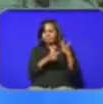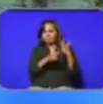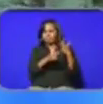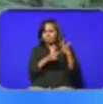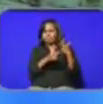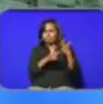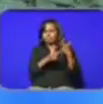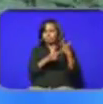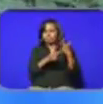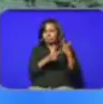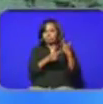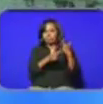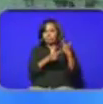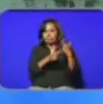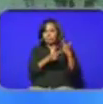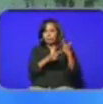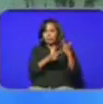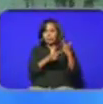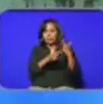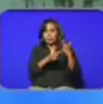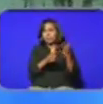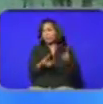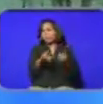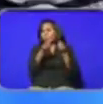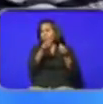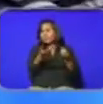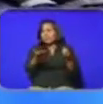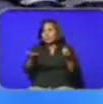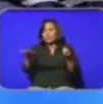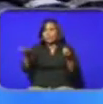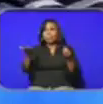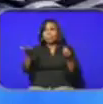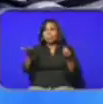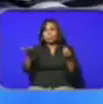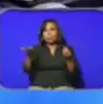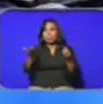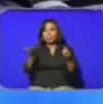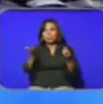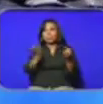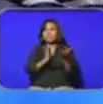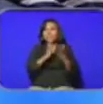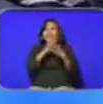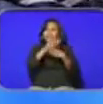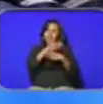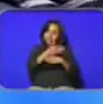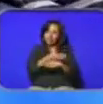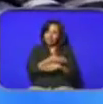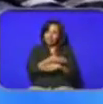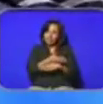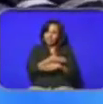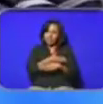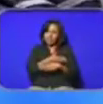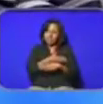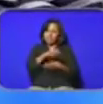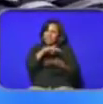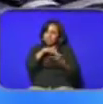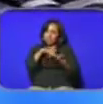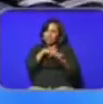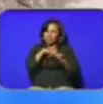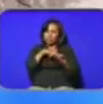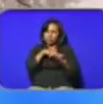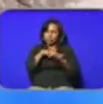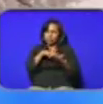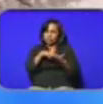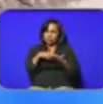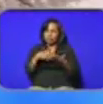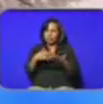en esa organización. Entonces, son muchos elementos. A través de una oferta académica, hay una comisión que